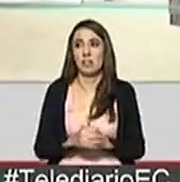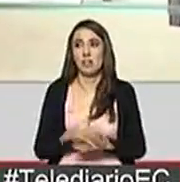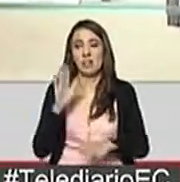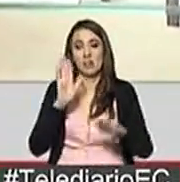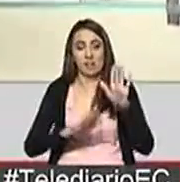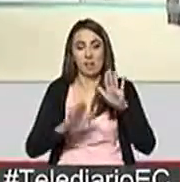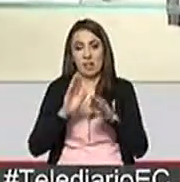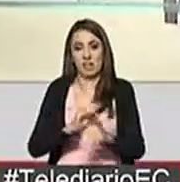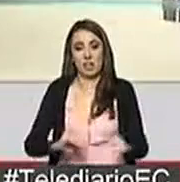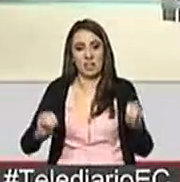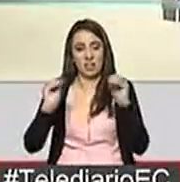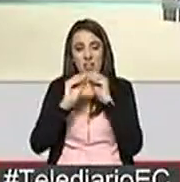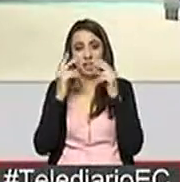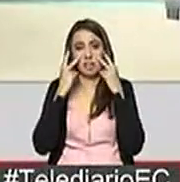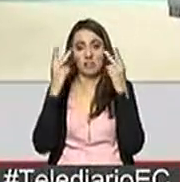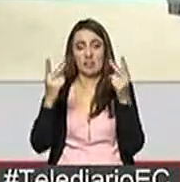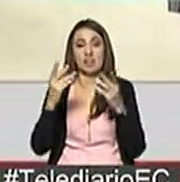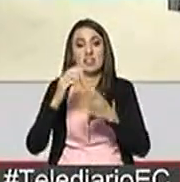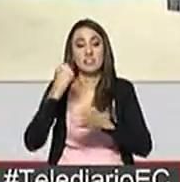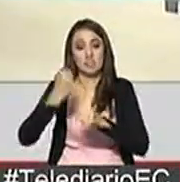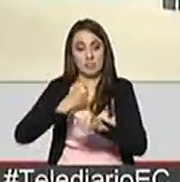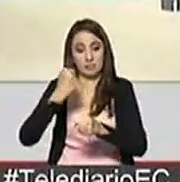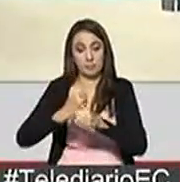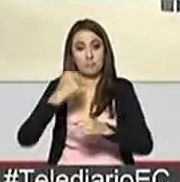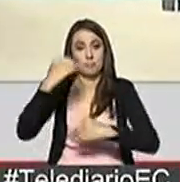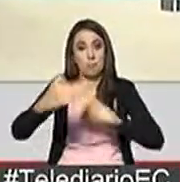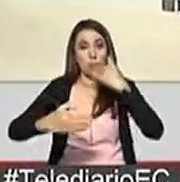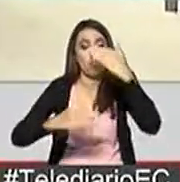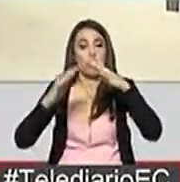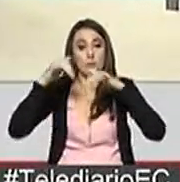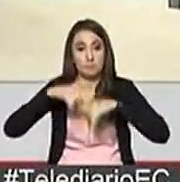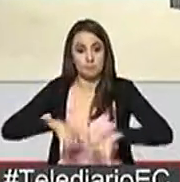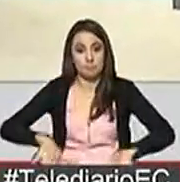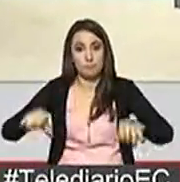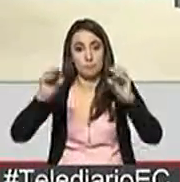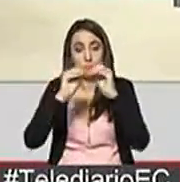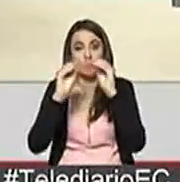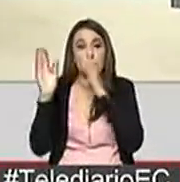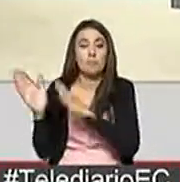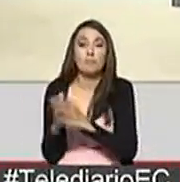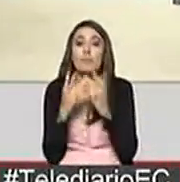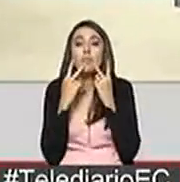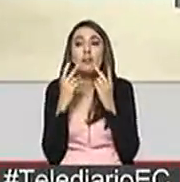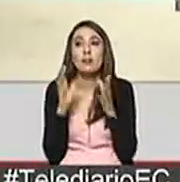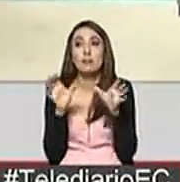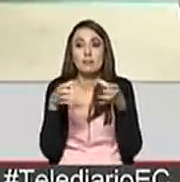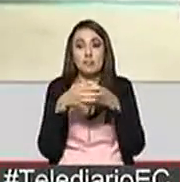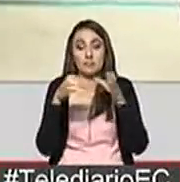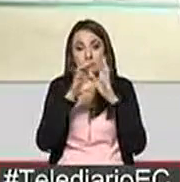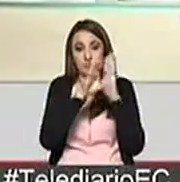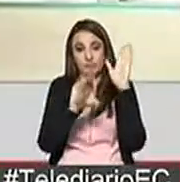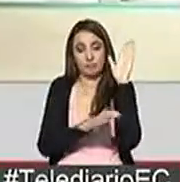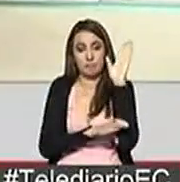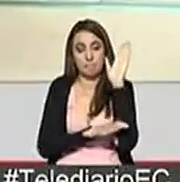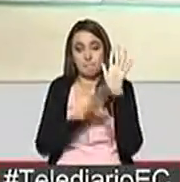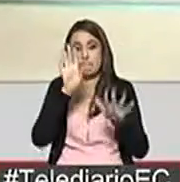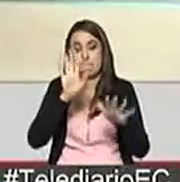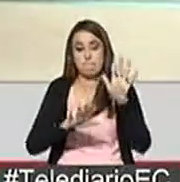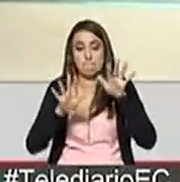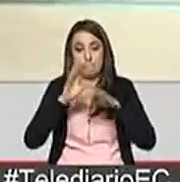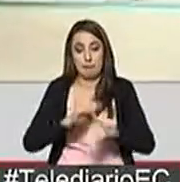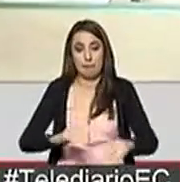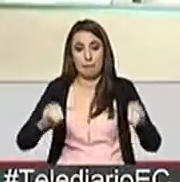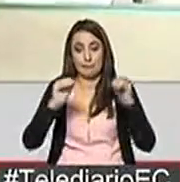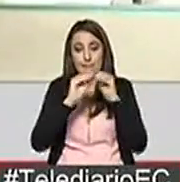el candidato, siempre exijamos que los miembros de la comisión sean especialistas en derecho penal y constitucional y que el designado